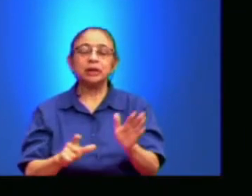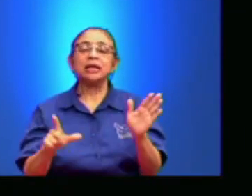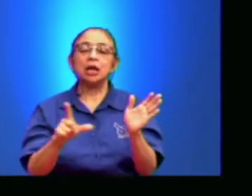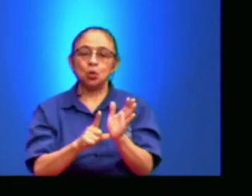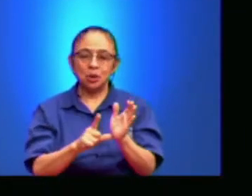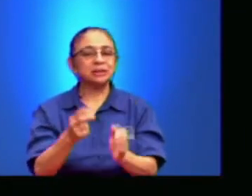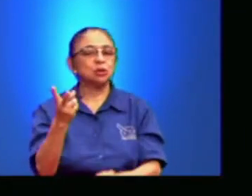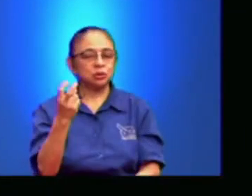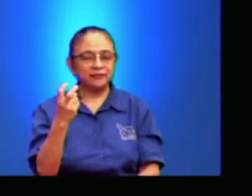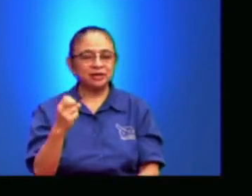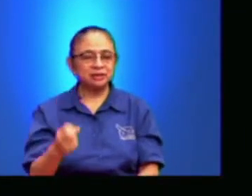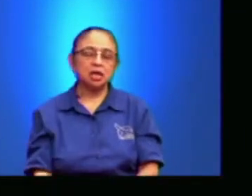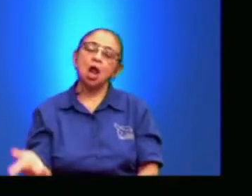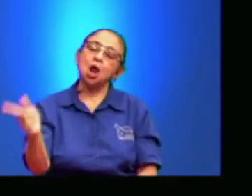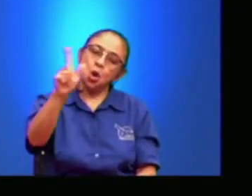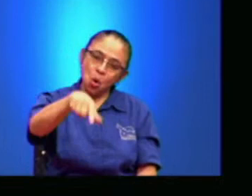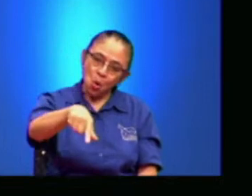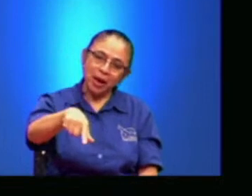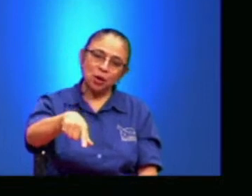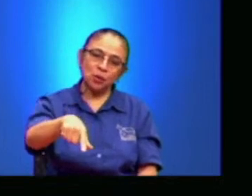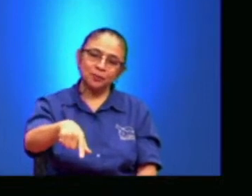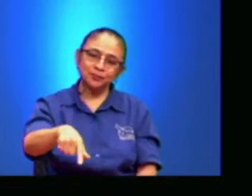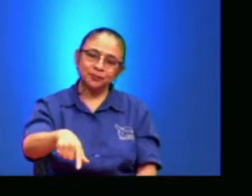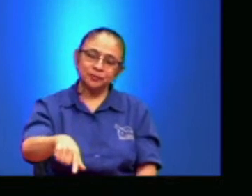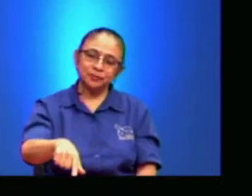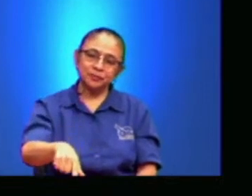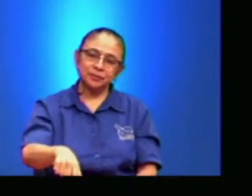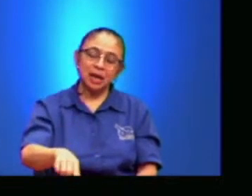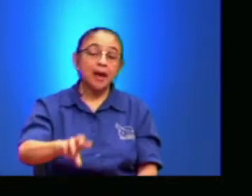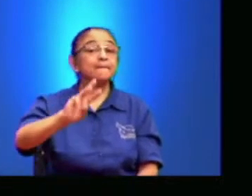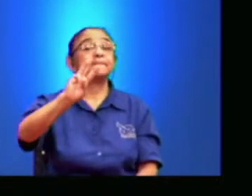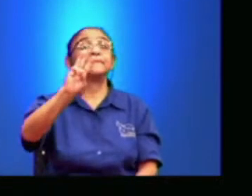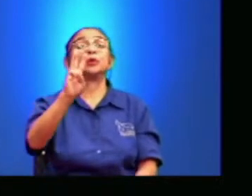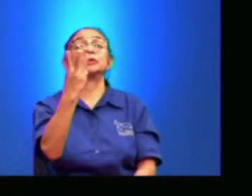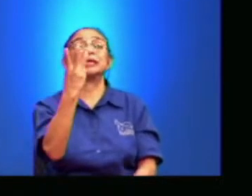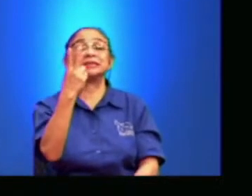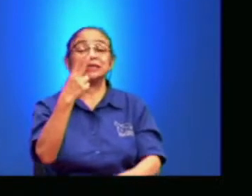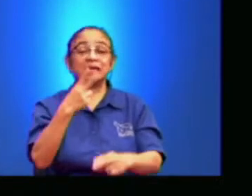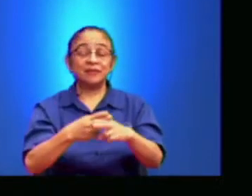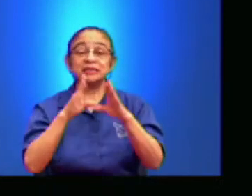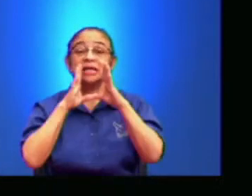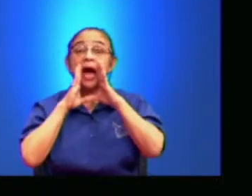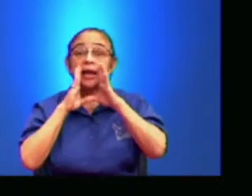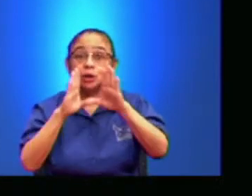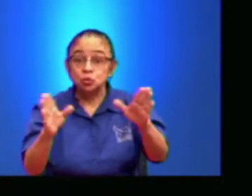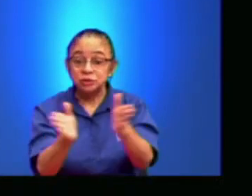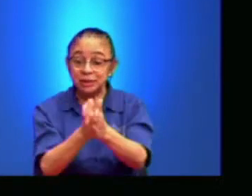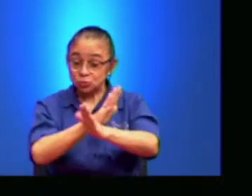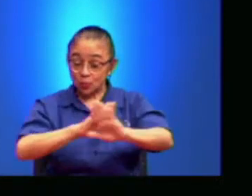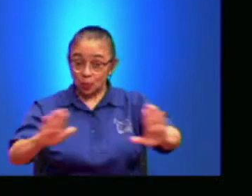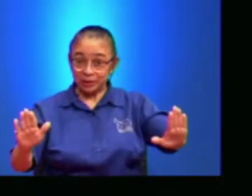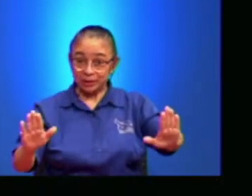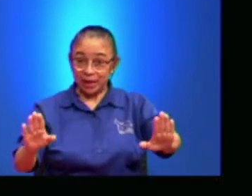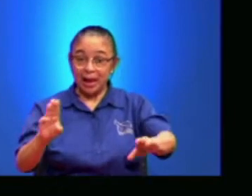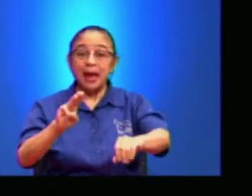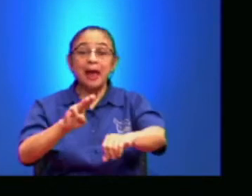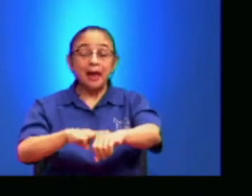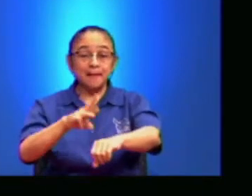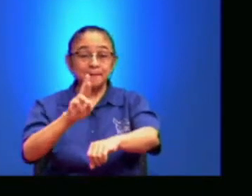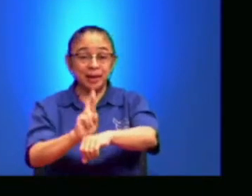tiempo luego el señor anuncia su muerte por tercera vez en marcos 10